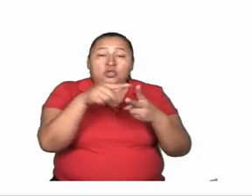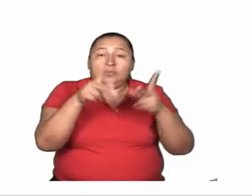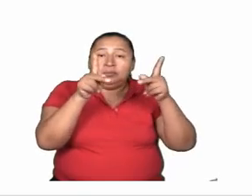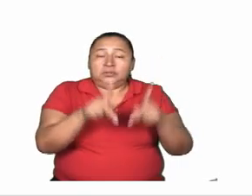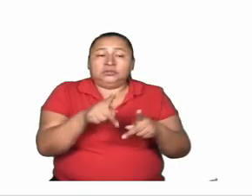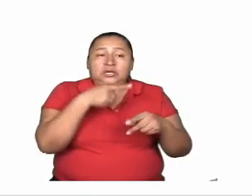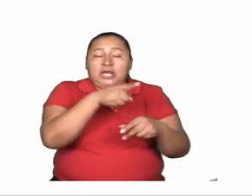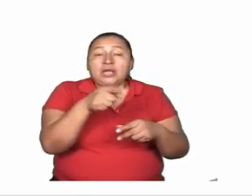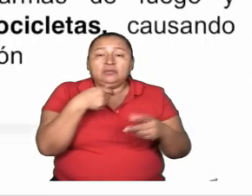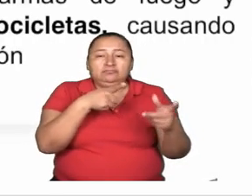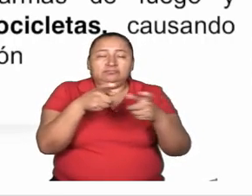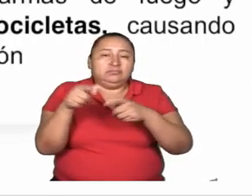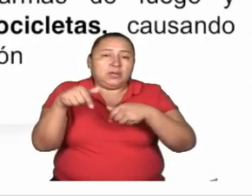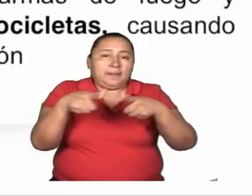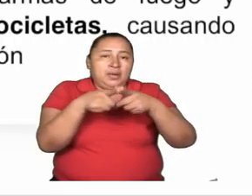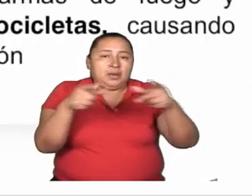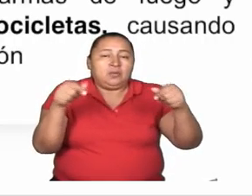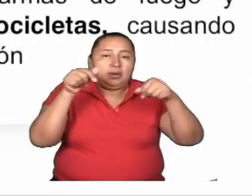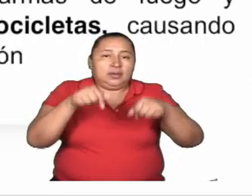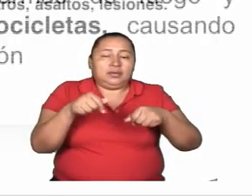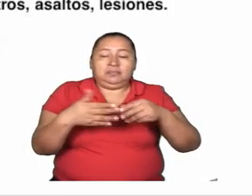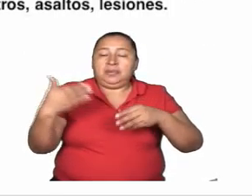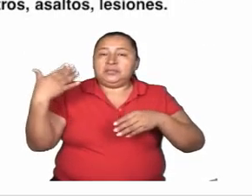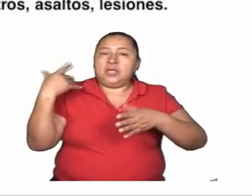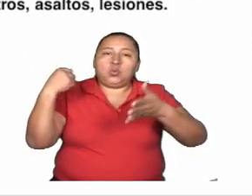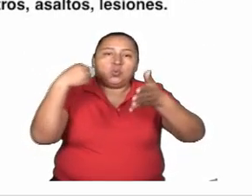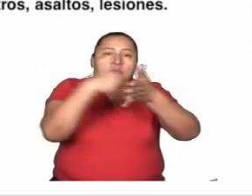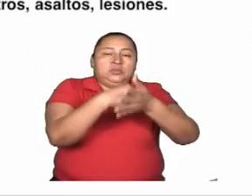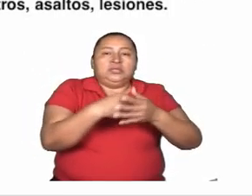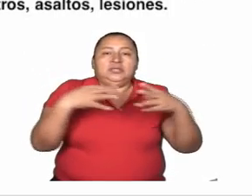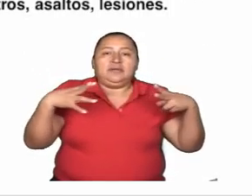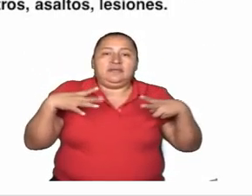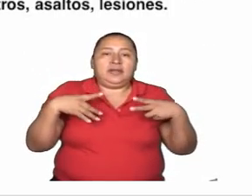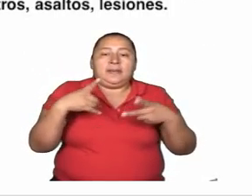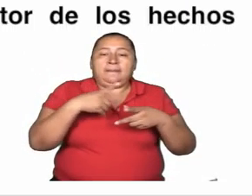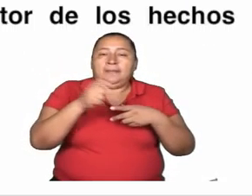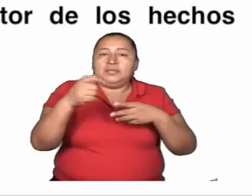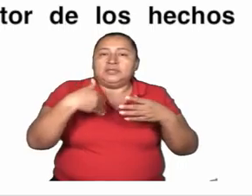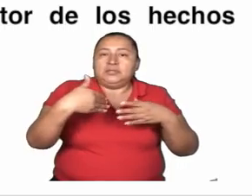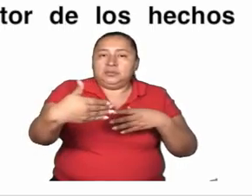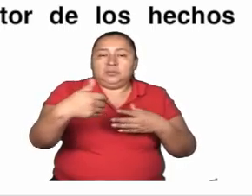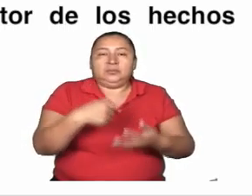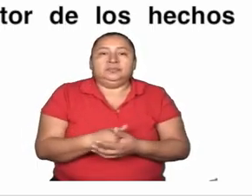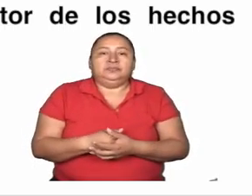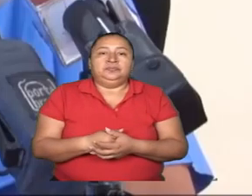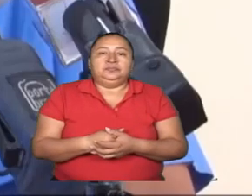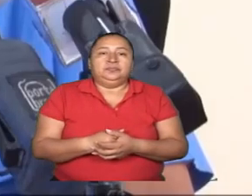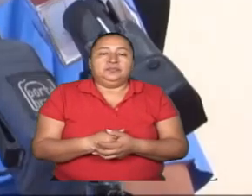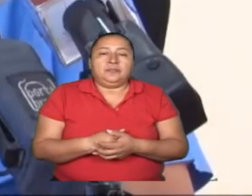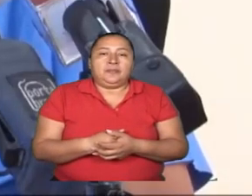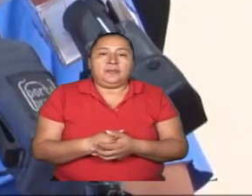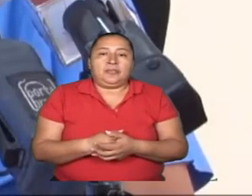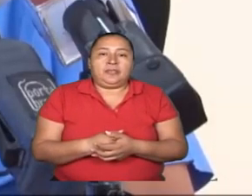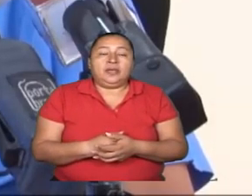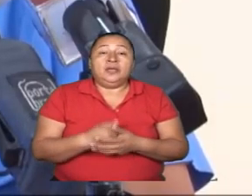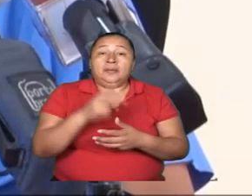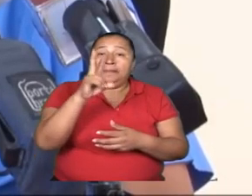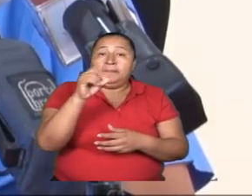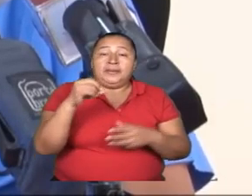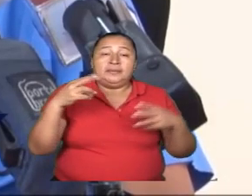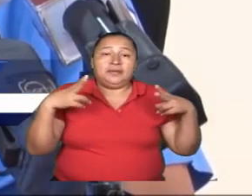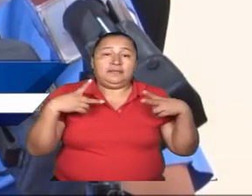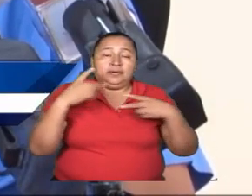en contra de la población de Managua durante la intentona golpista de abril y meses subsiguientes. El 20 de